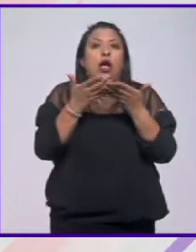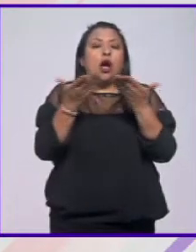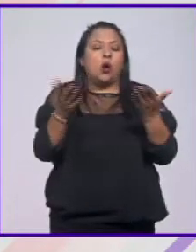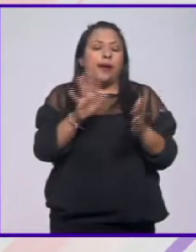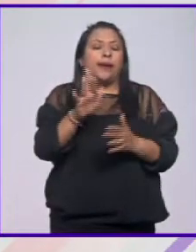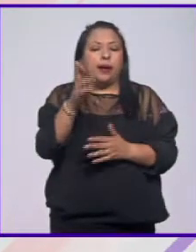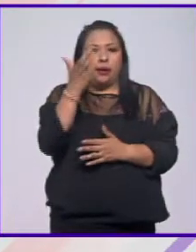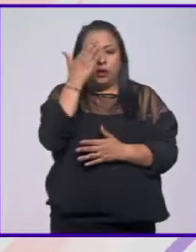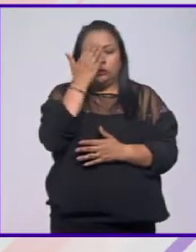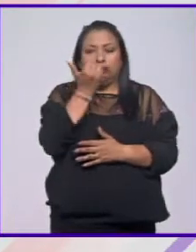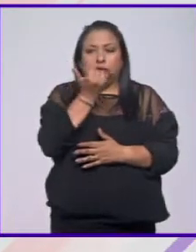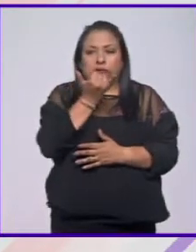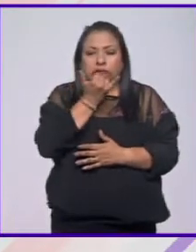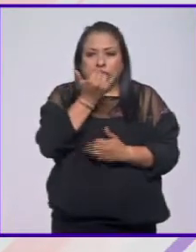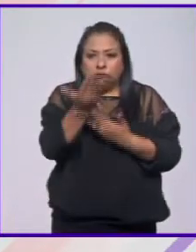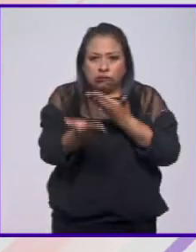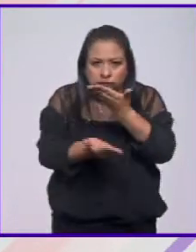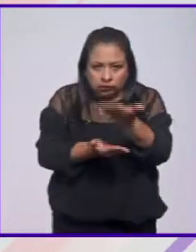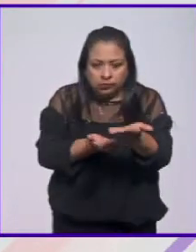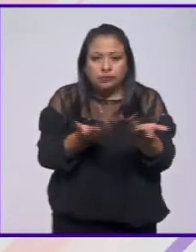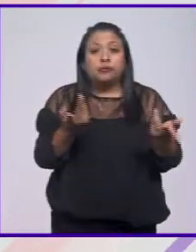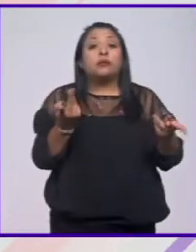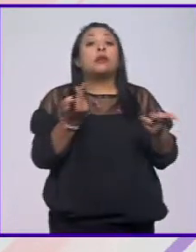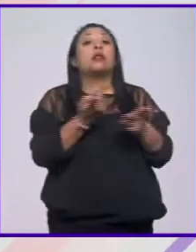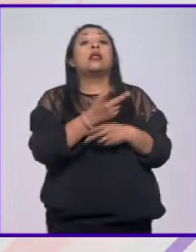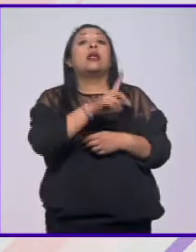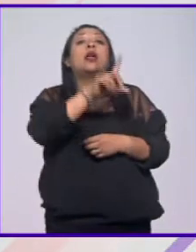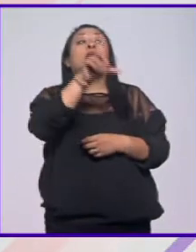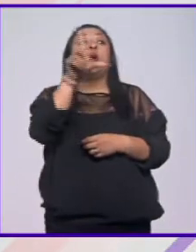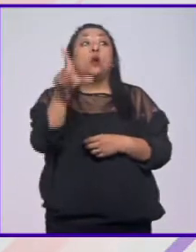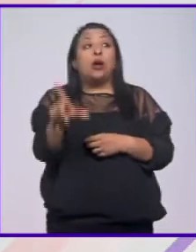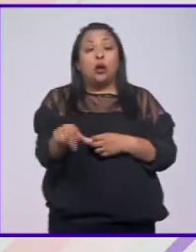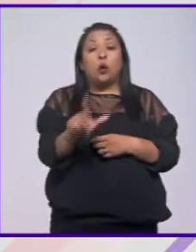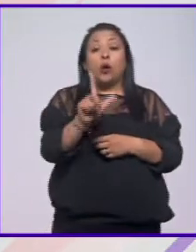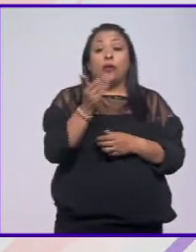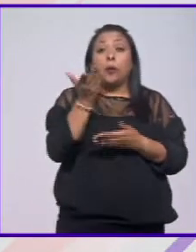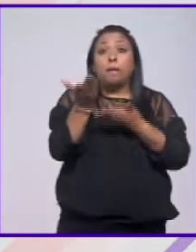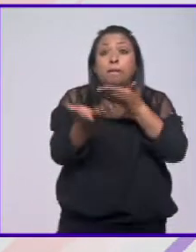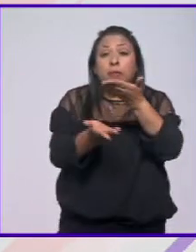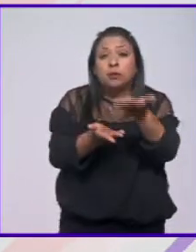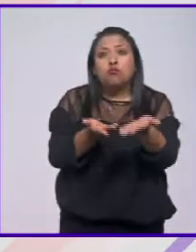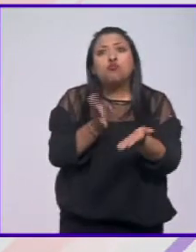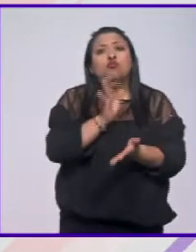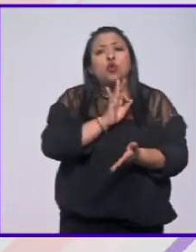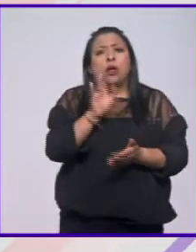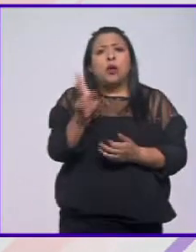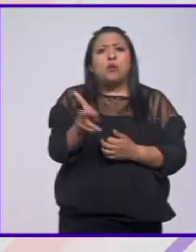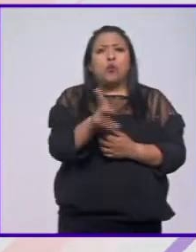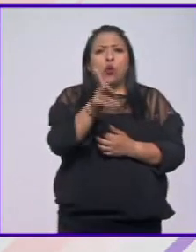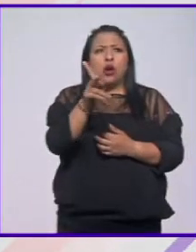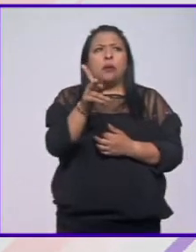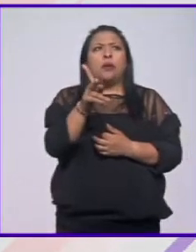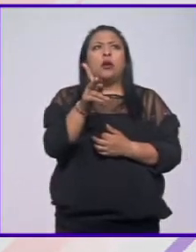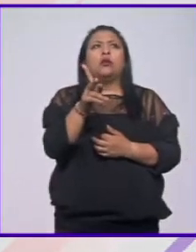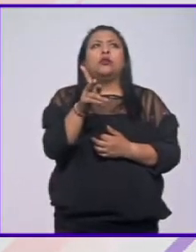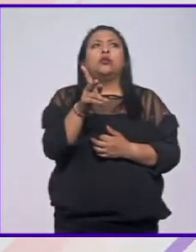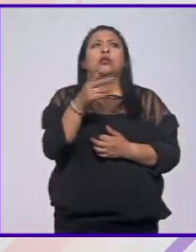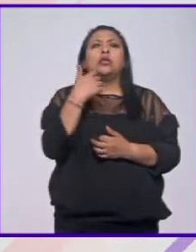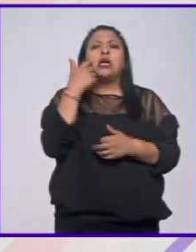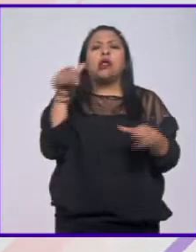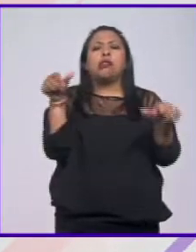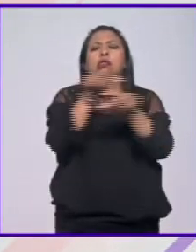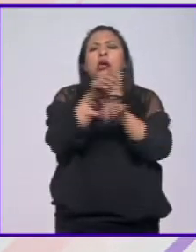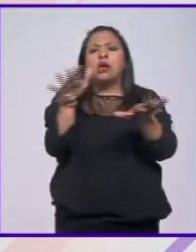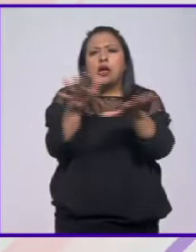reconoce y se pide una disculpa. ¿Qué pasa luego, después de las disculpas? Pues puede ser que el pueblo afectado pida una